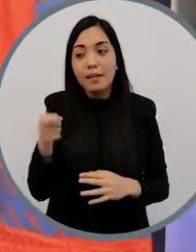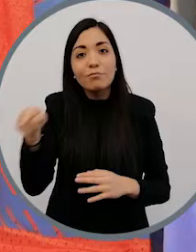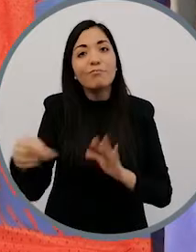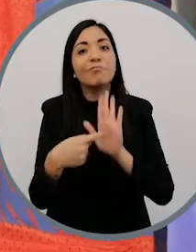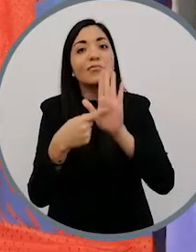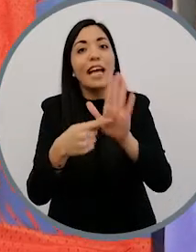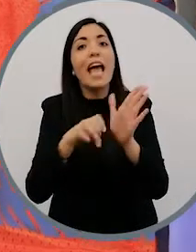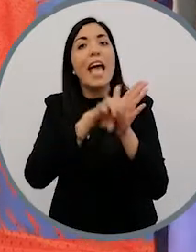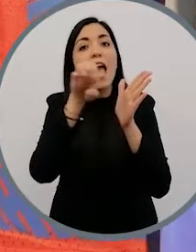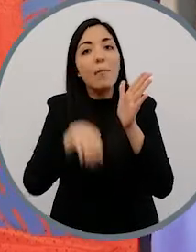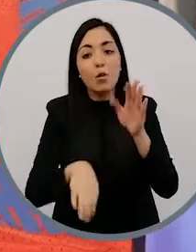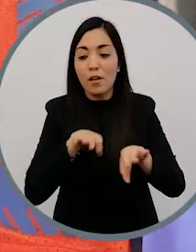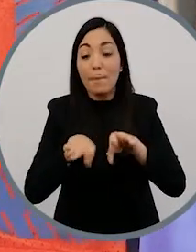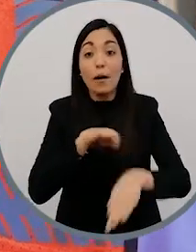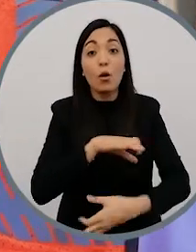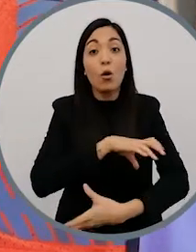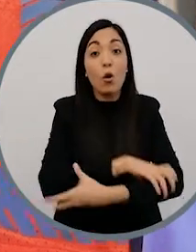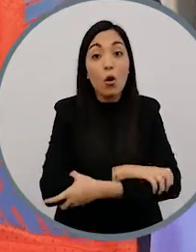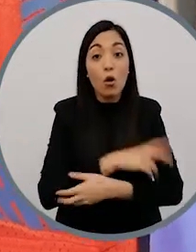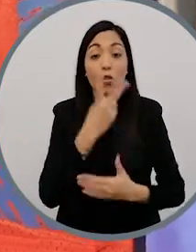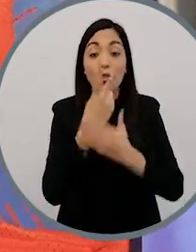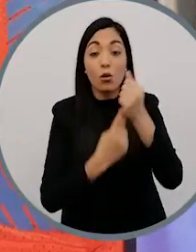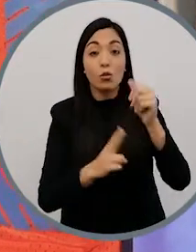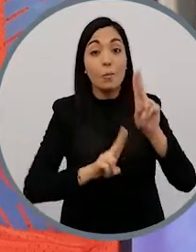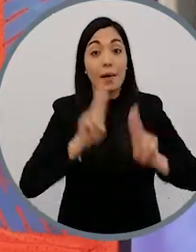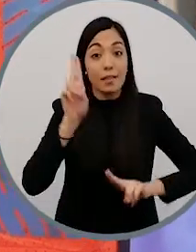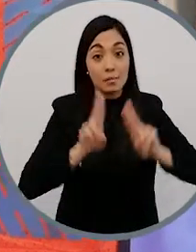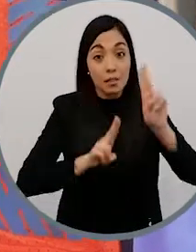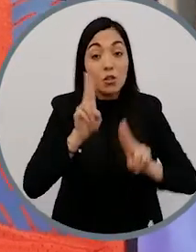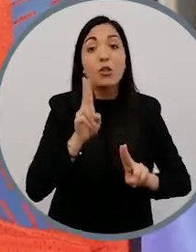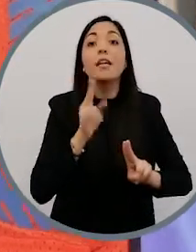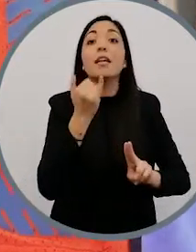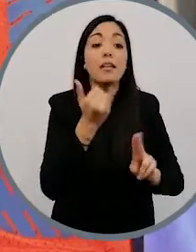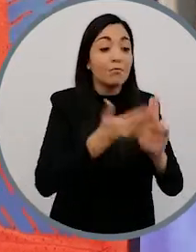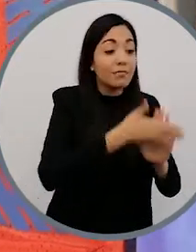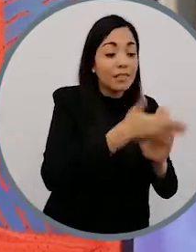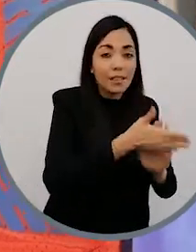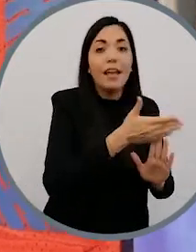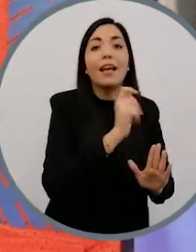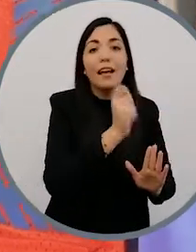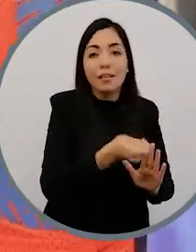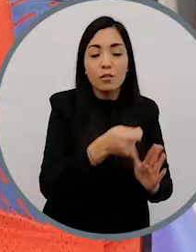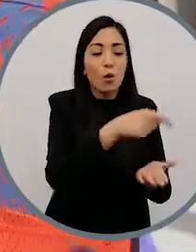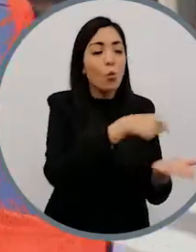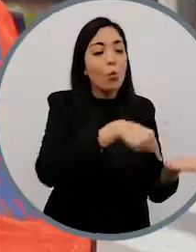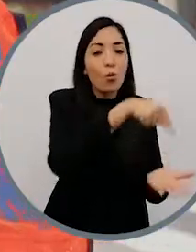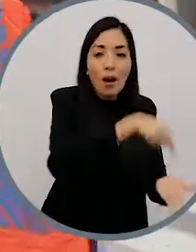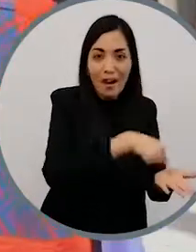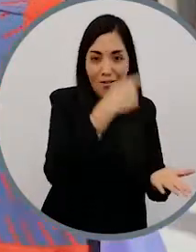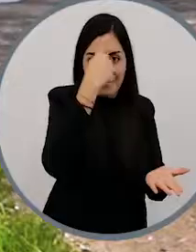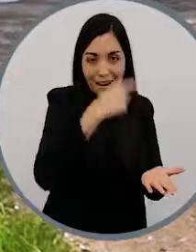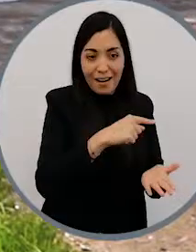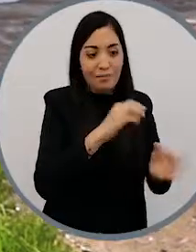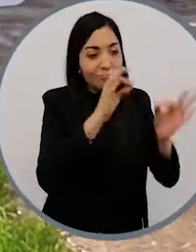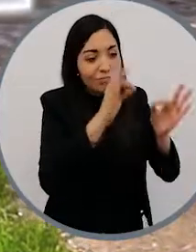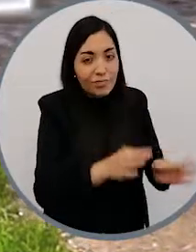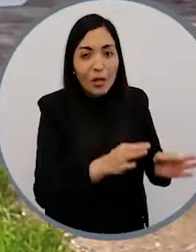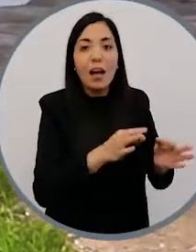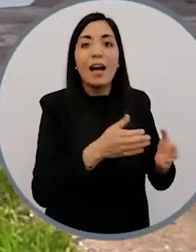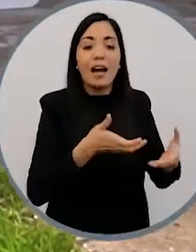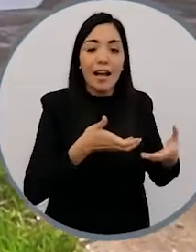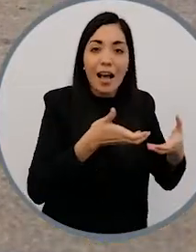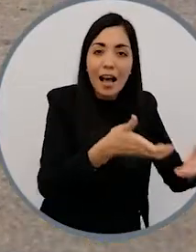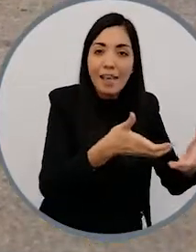La colonia Monraz pues está convirtiendo en un ejemplo en este esquema de colaboración, de coparticipación, pero también del tipo de infraestructura que estamos